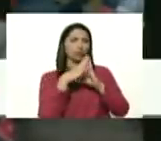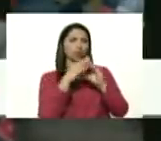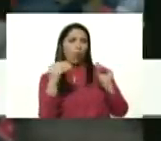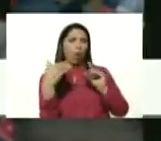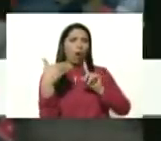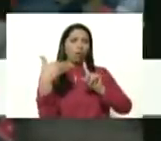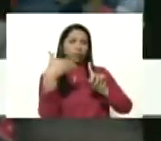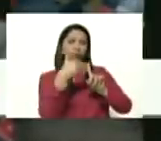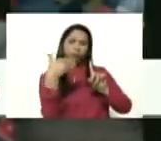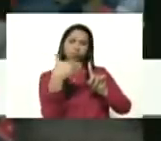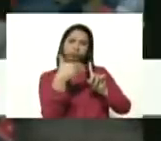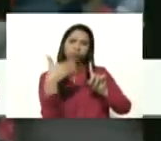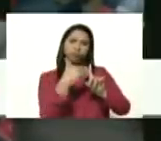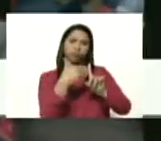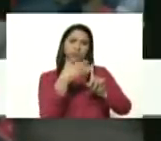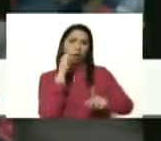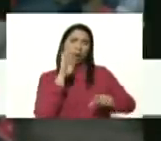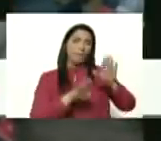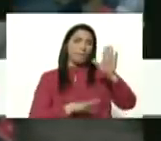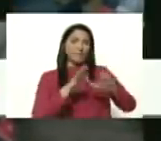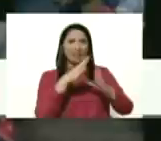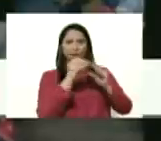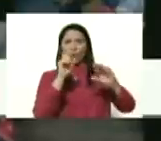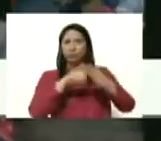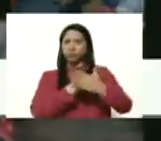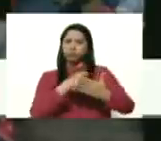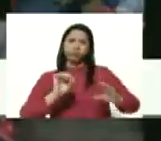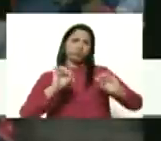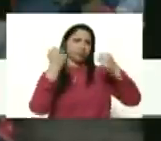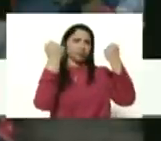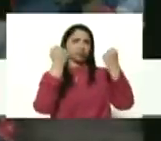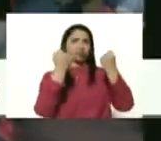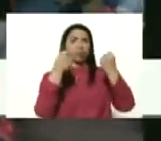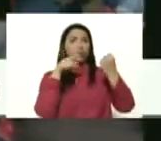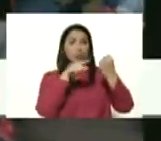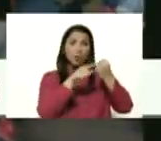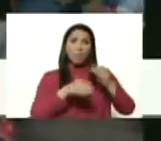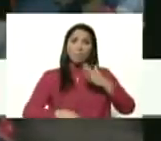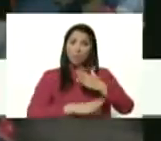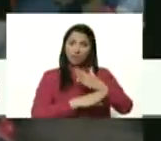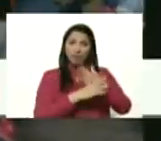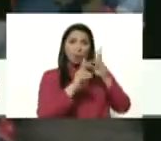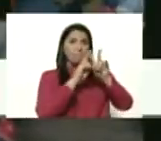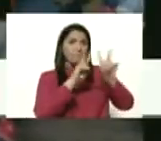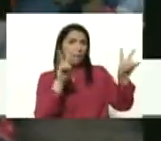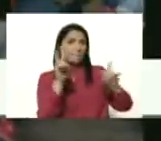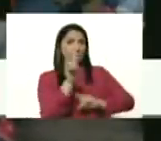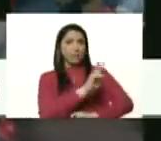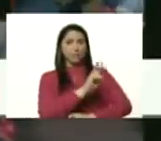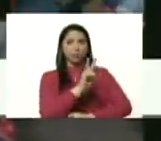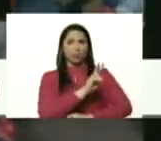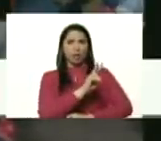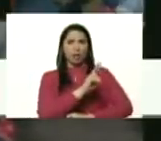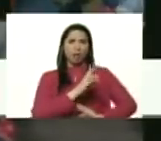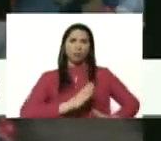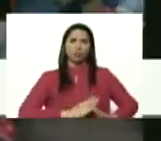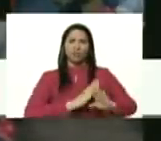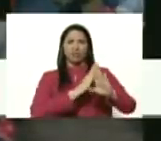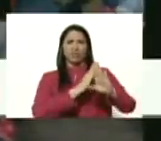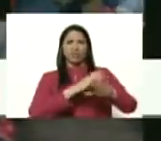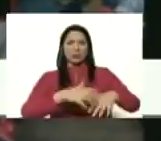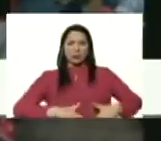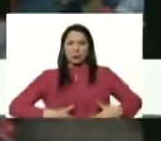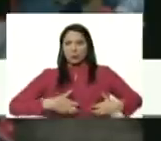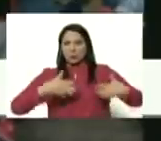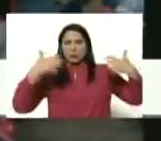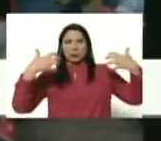en medio de todas estas sanciones, usted ha mantenido la paz en Venezuela, porque usted ha contenido la furia interna que